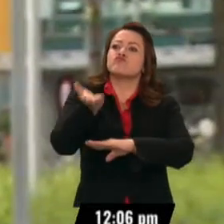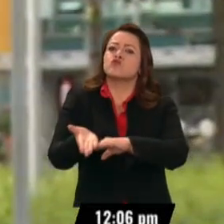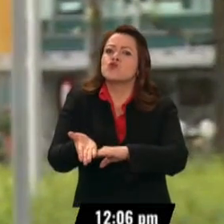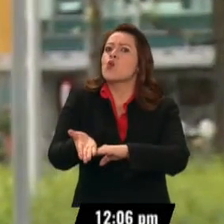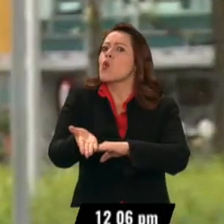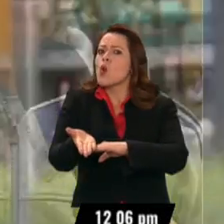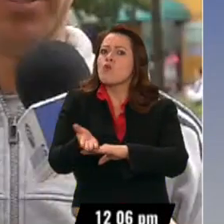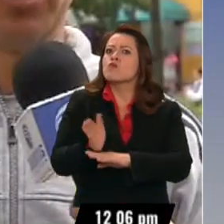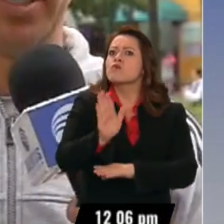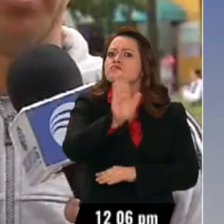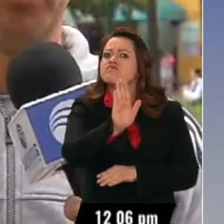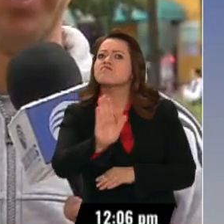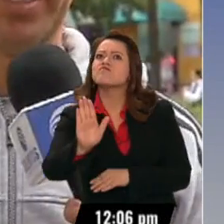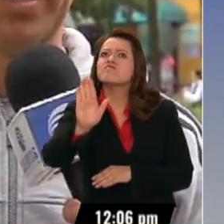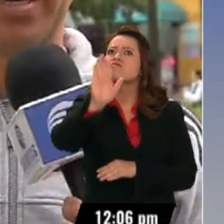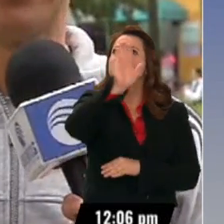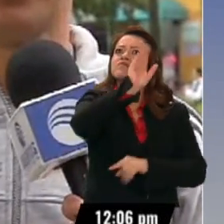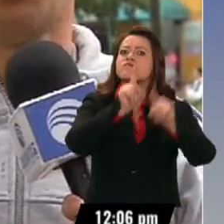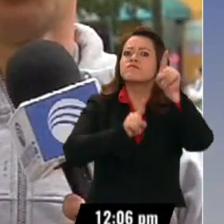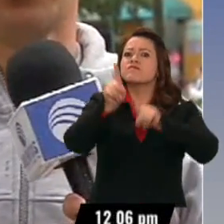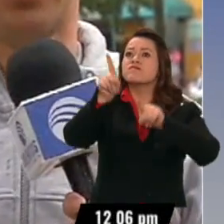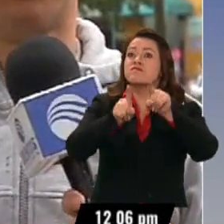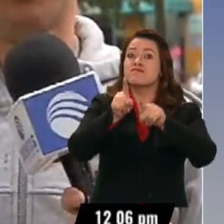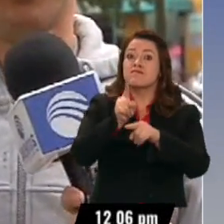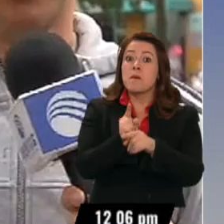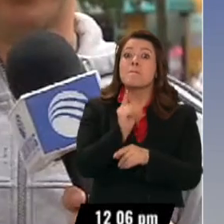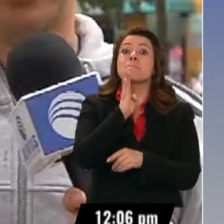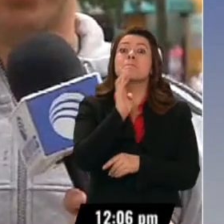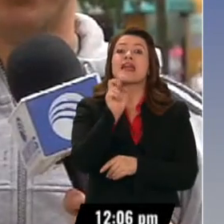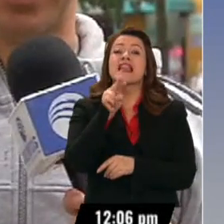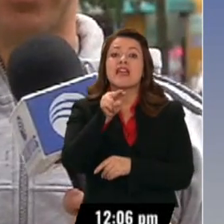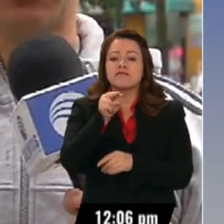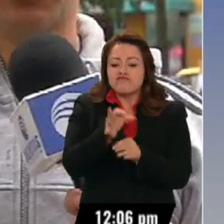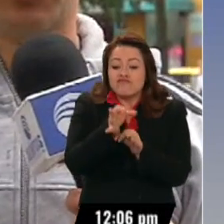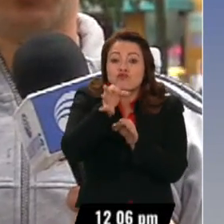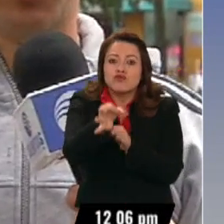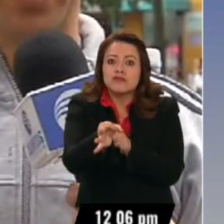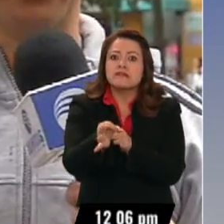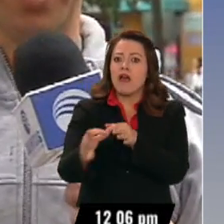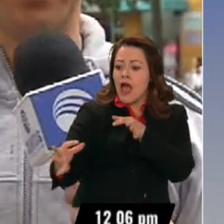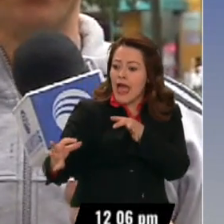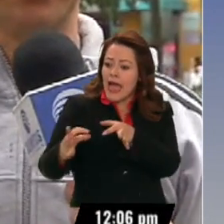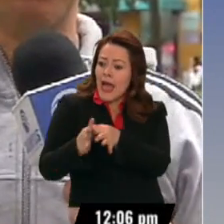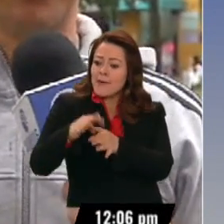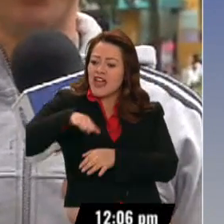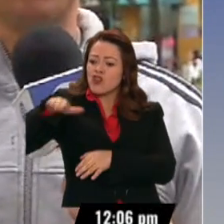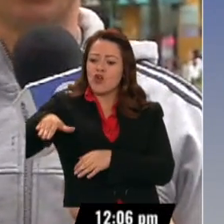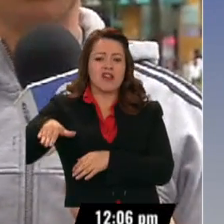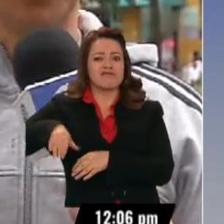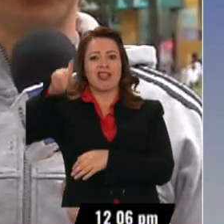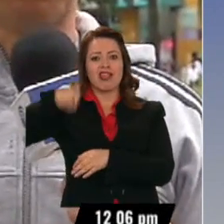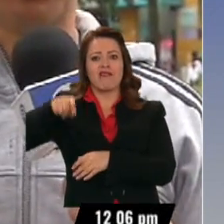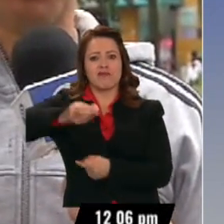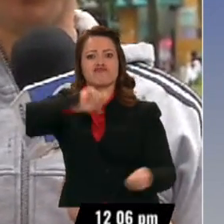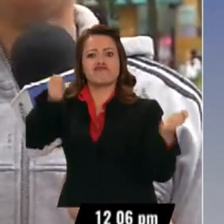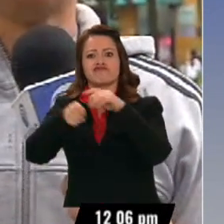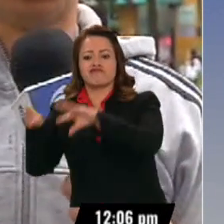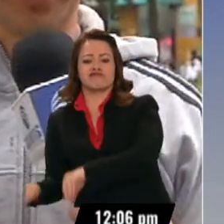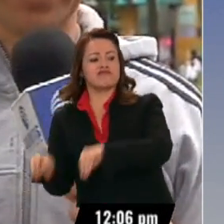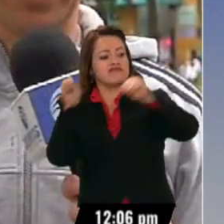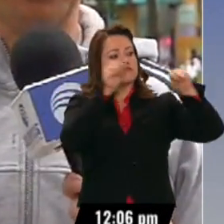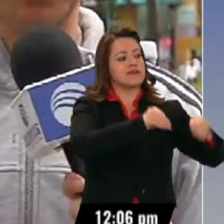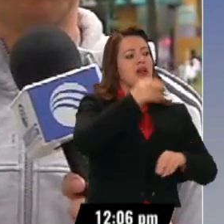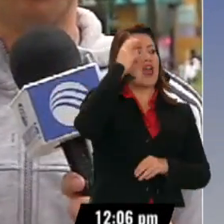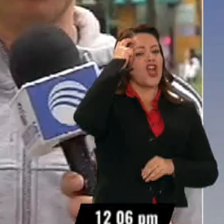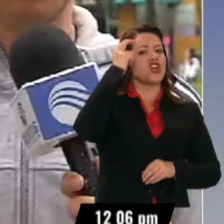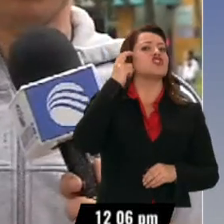fueron estas comisiones del Congreso de la República las que concluyeron que en este caso no hay una diferencia limítrofe, no hay